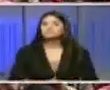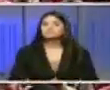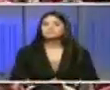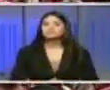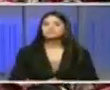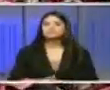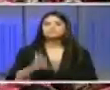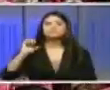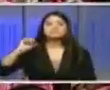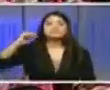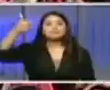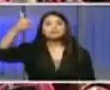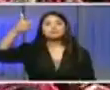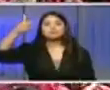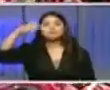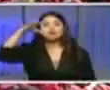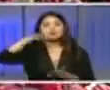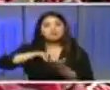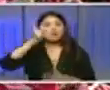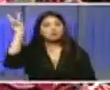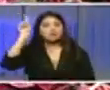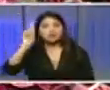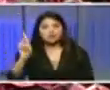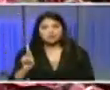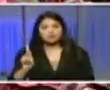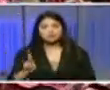Máxima autoridad del Estado y de la República.